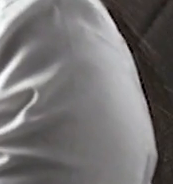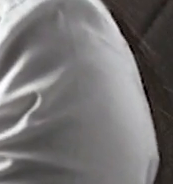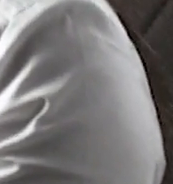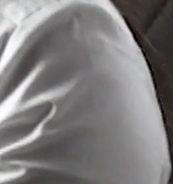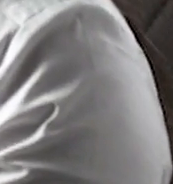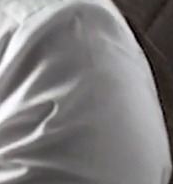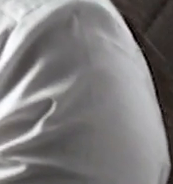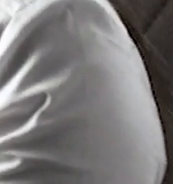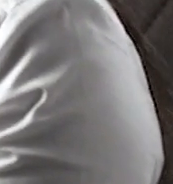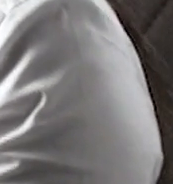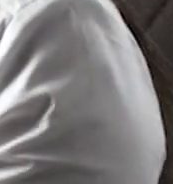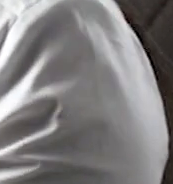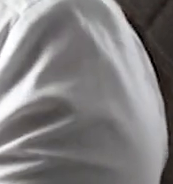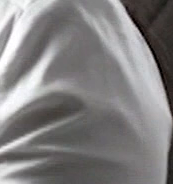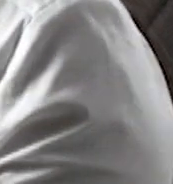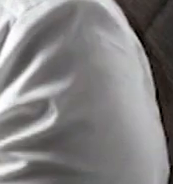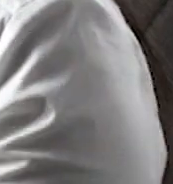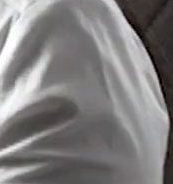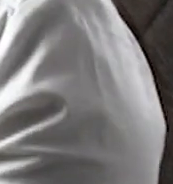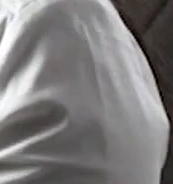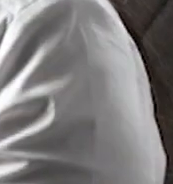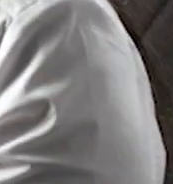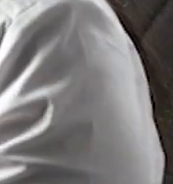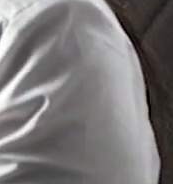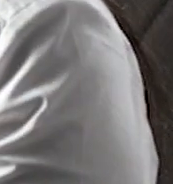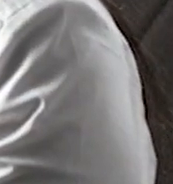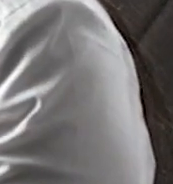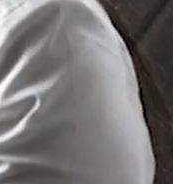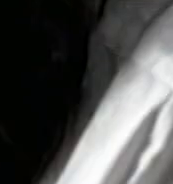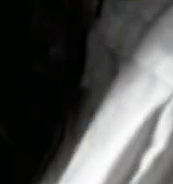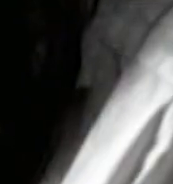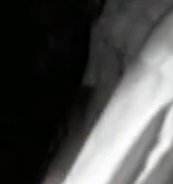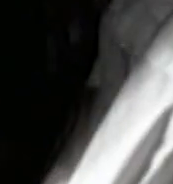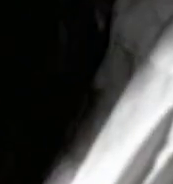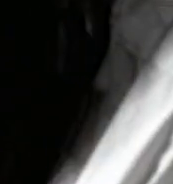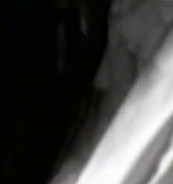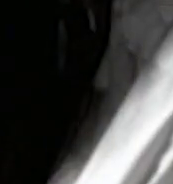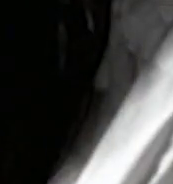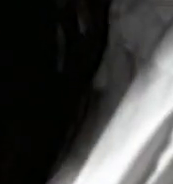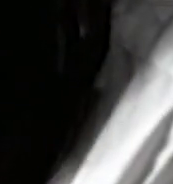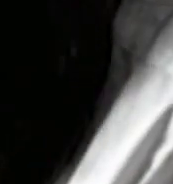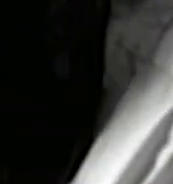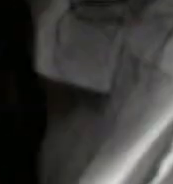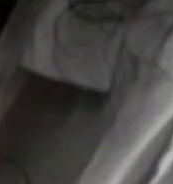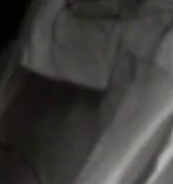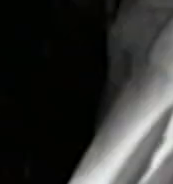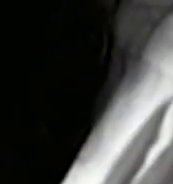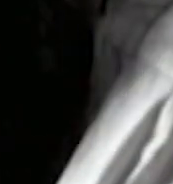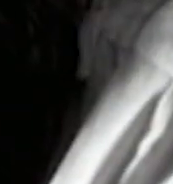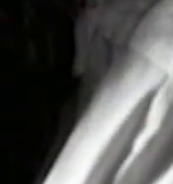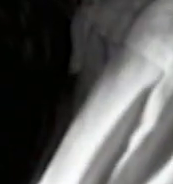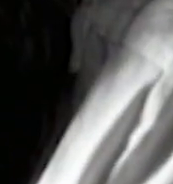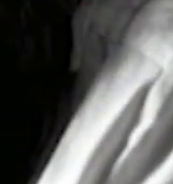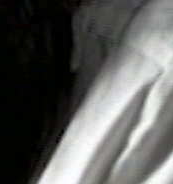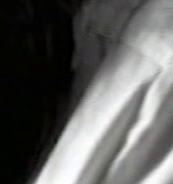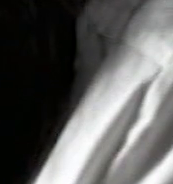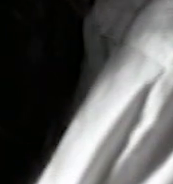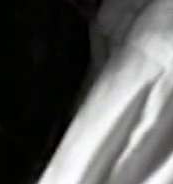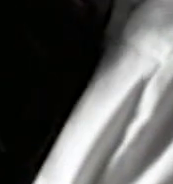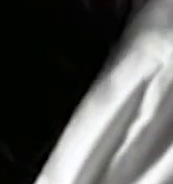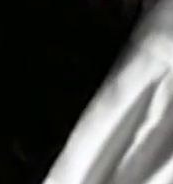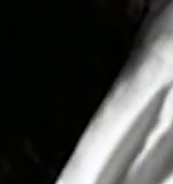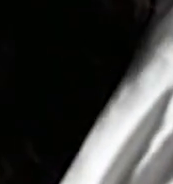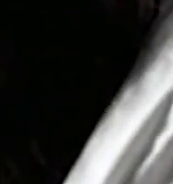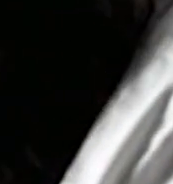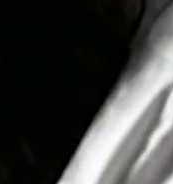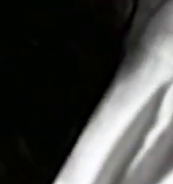por animales o por dinero o productos. Entonces yo dije, no, nadie me va a comprar y